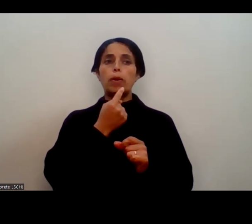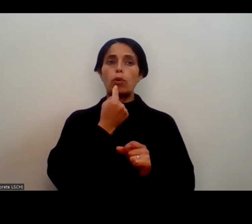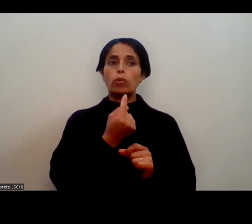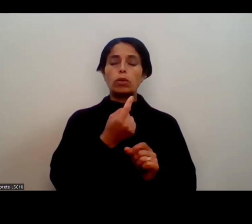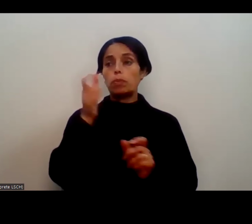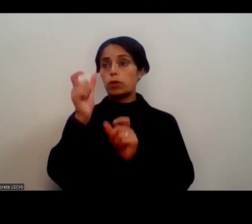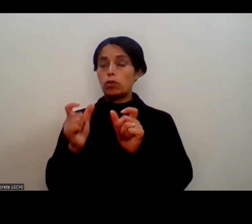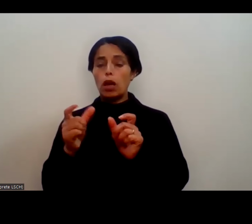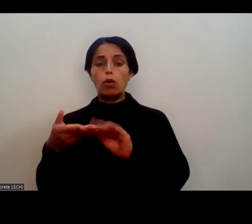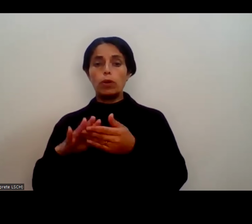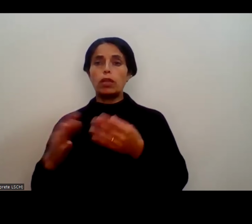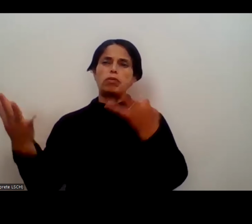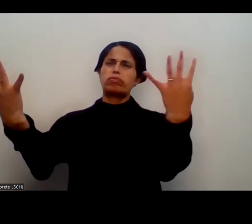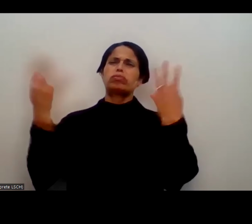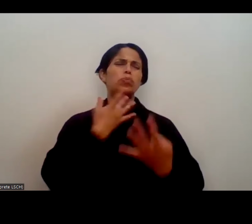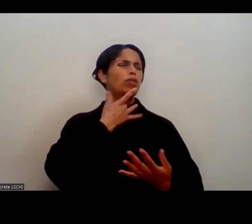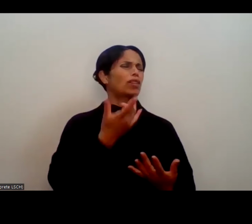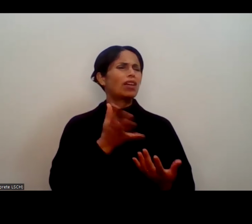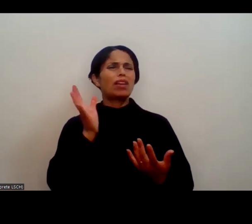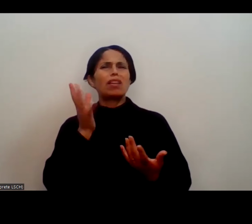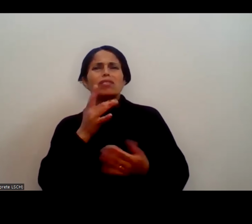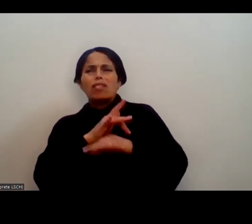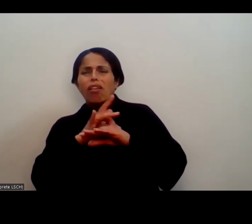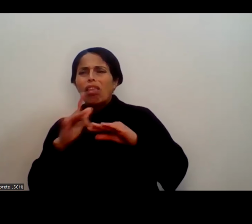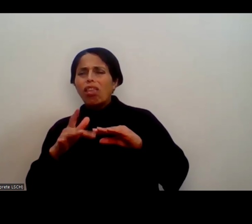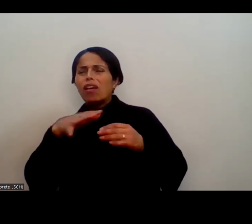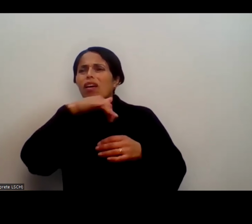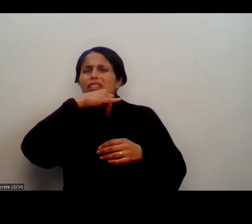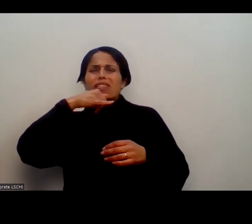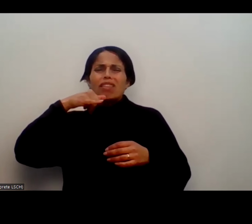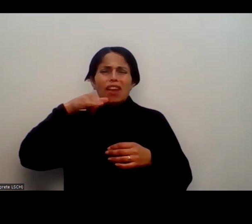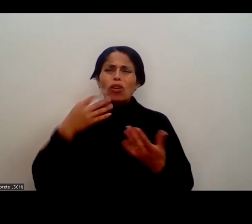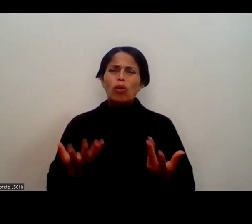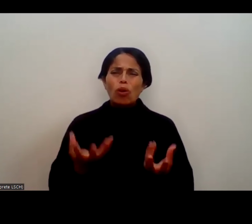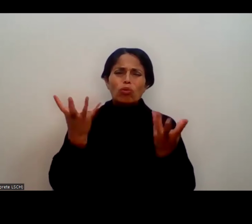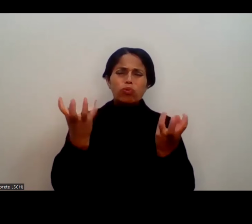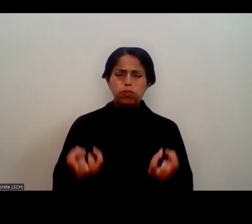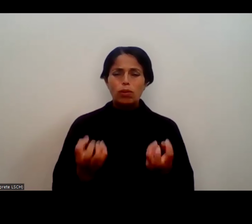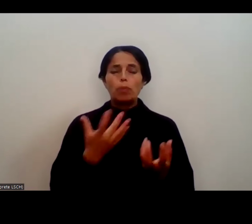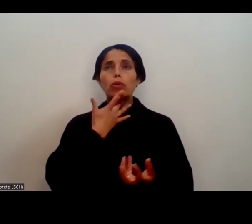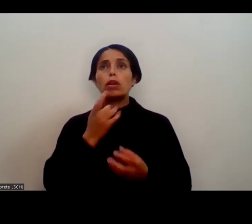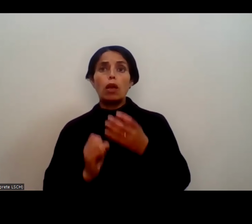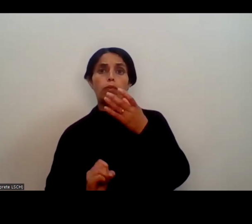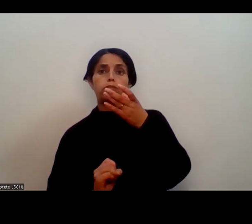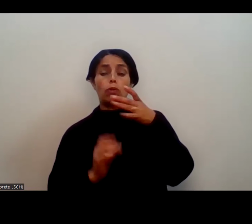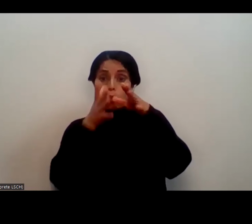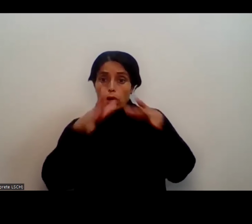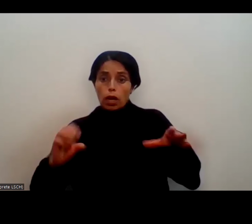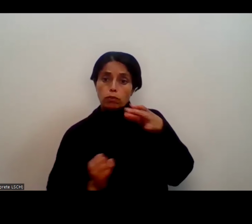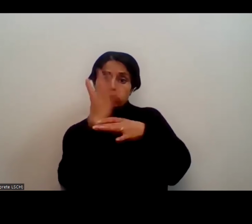hay una situación de sequía, por el contrario, porque hay una situación de que hay un volcán en erupción